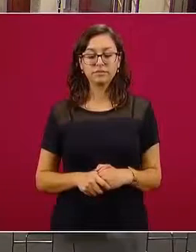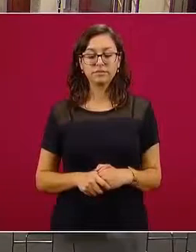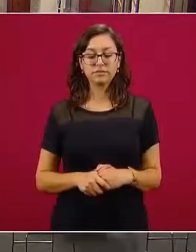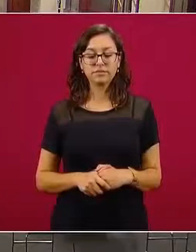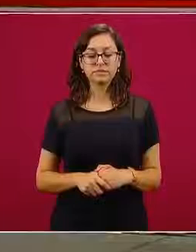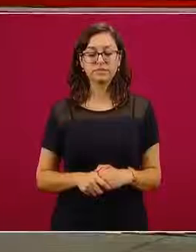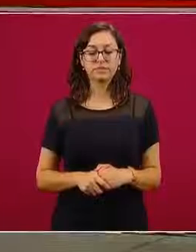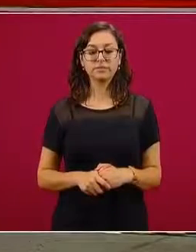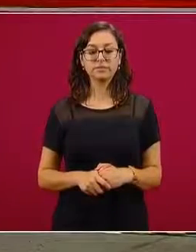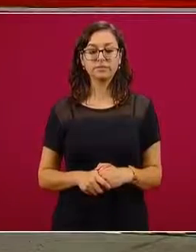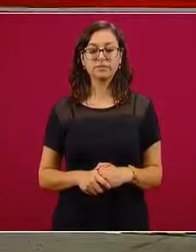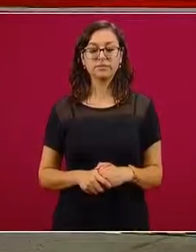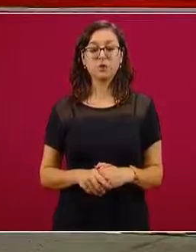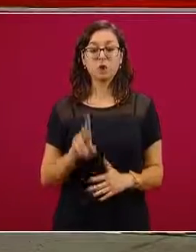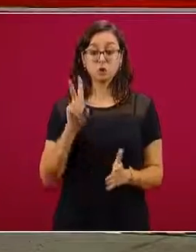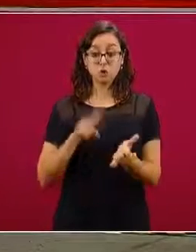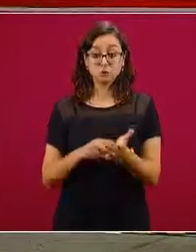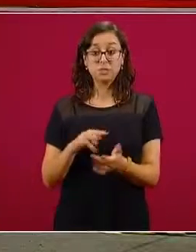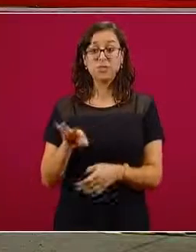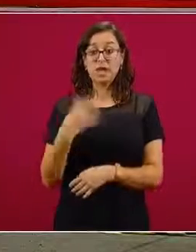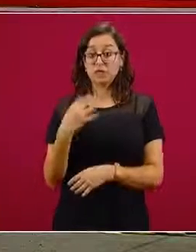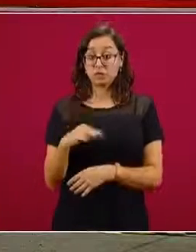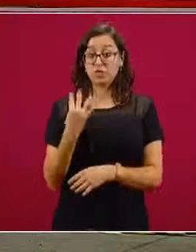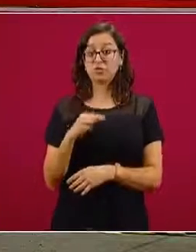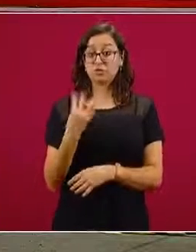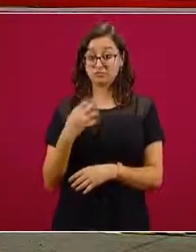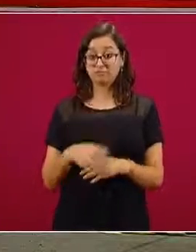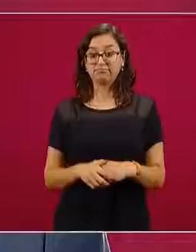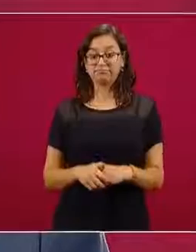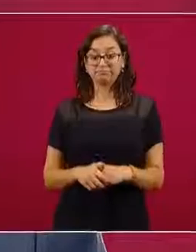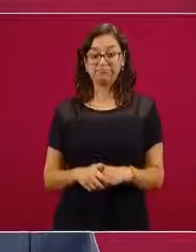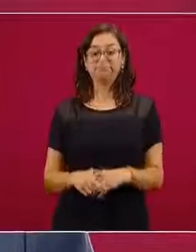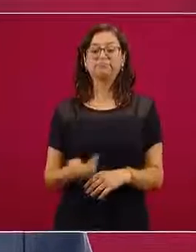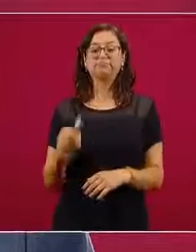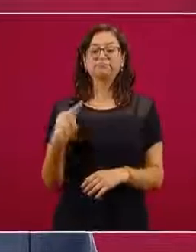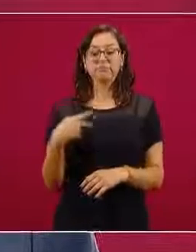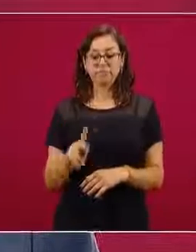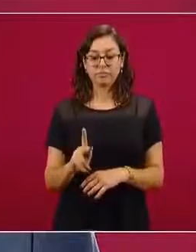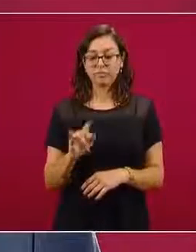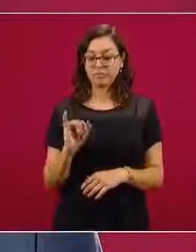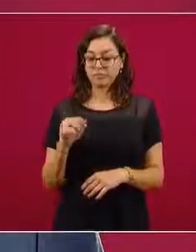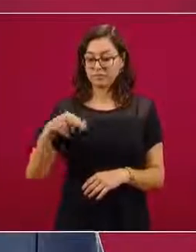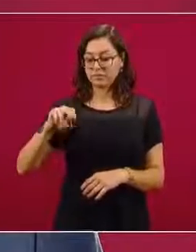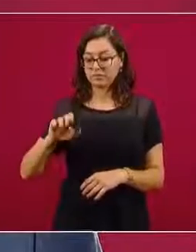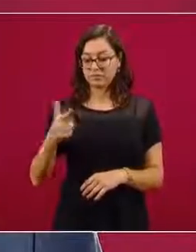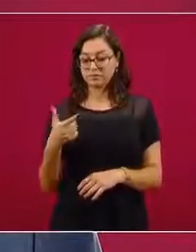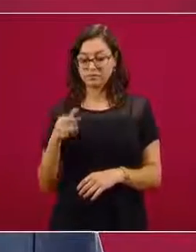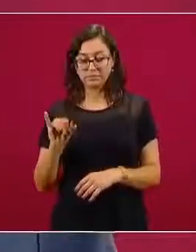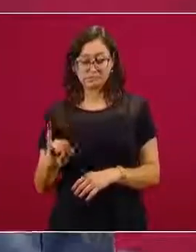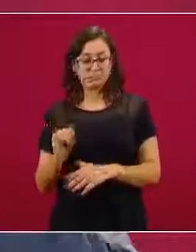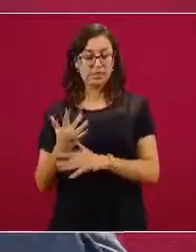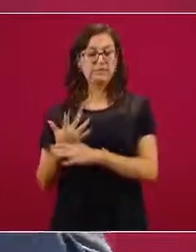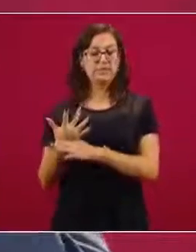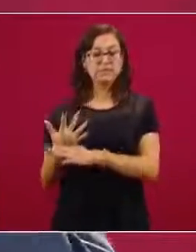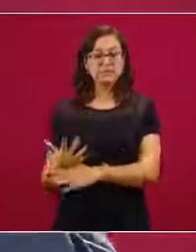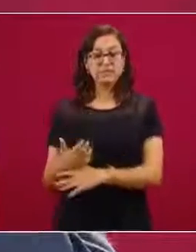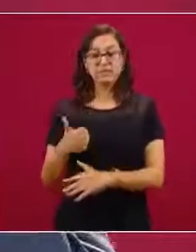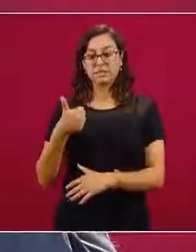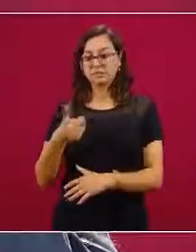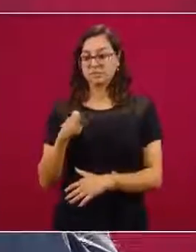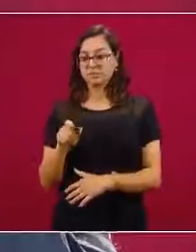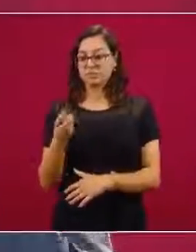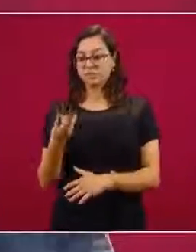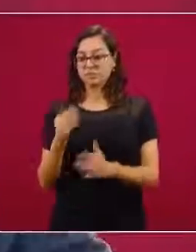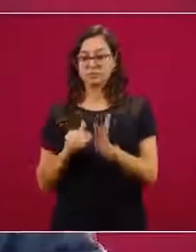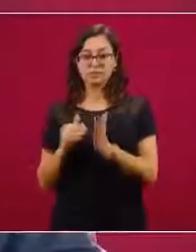Este dato es de 2014, sin embargo, el dato del INEGI que mencionaba antes de 6.3